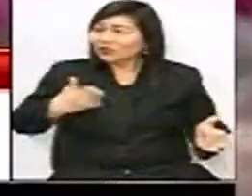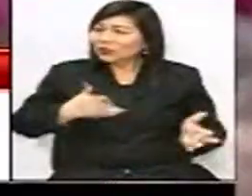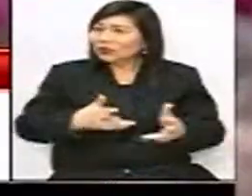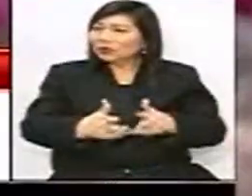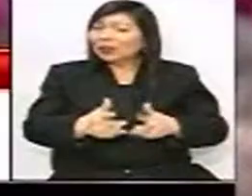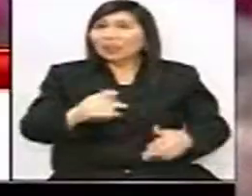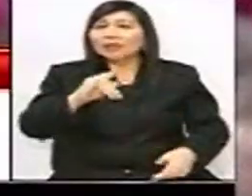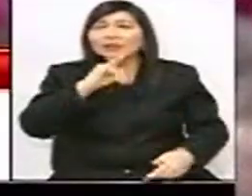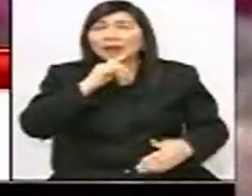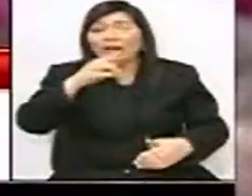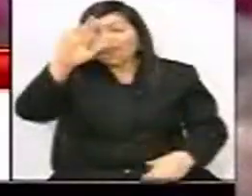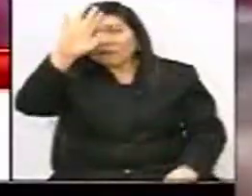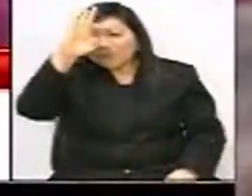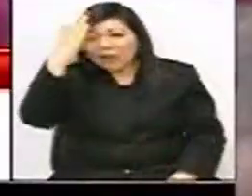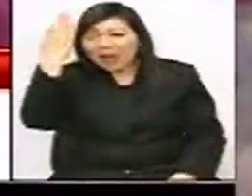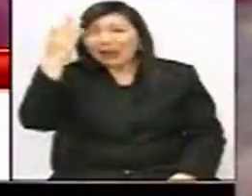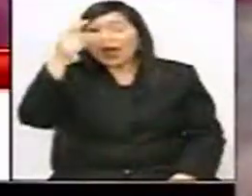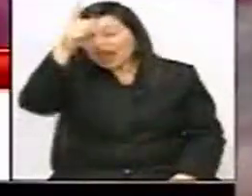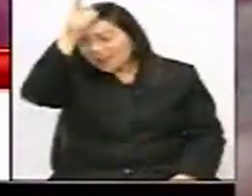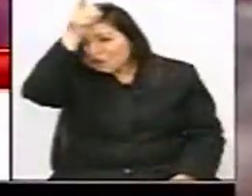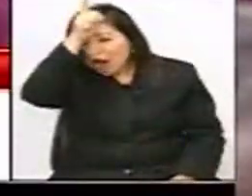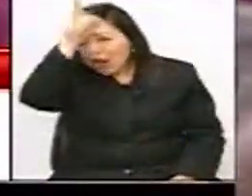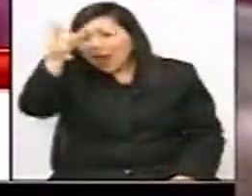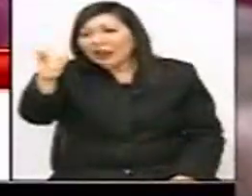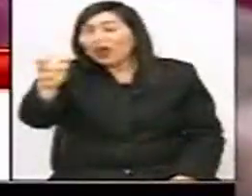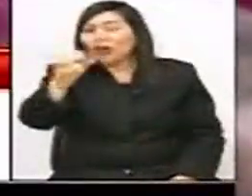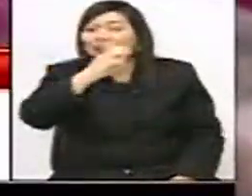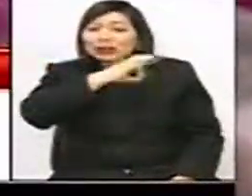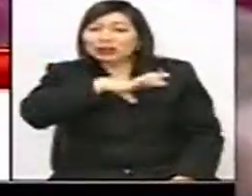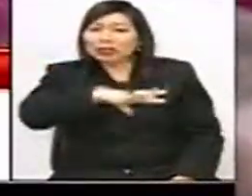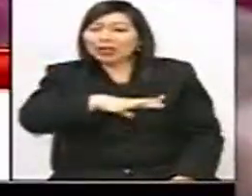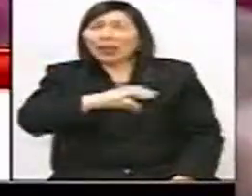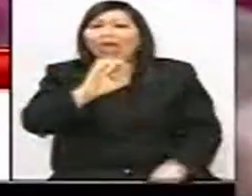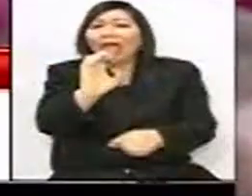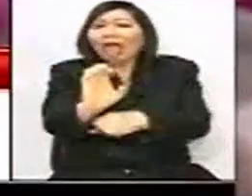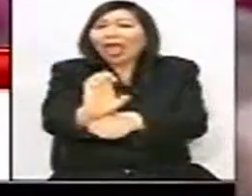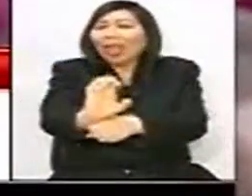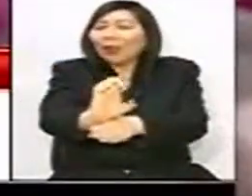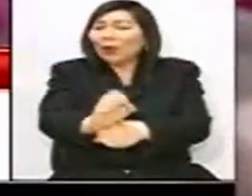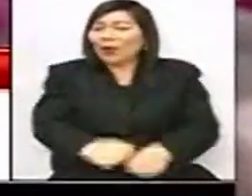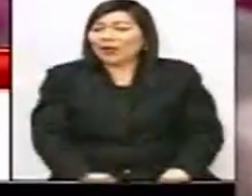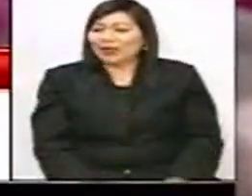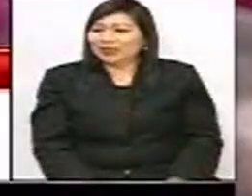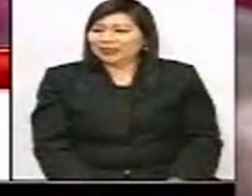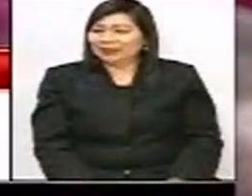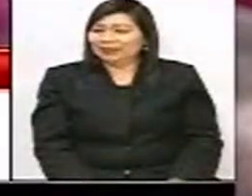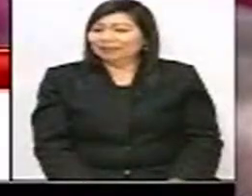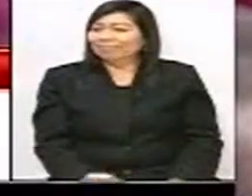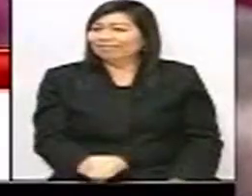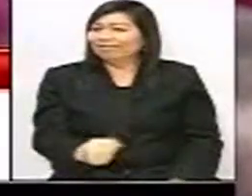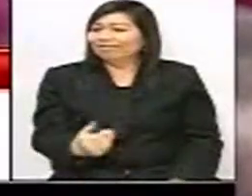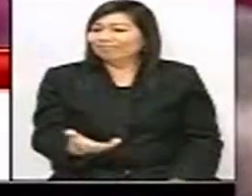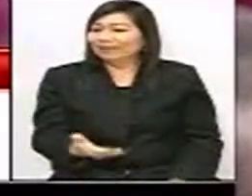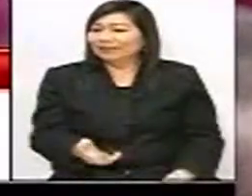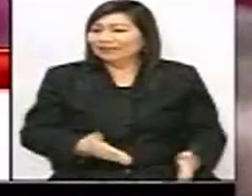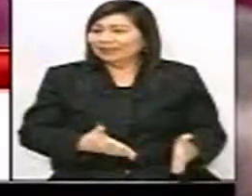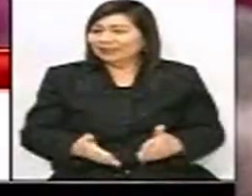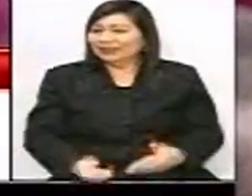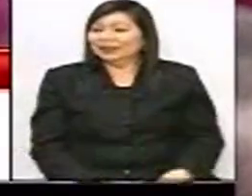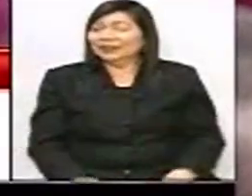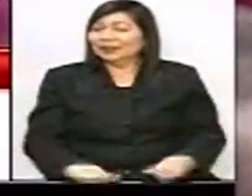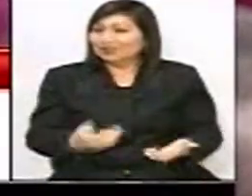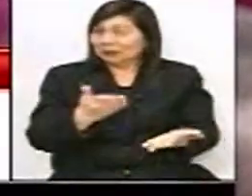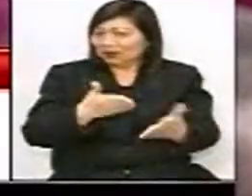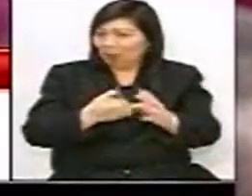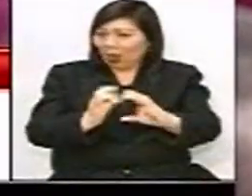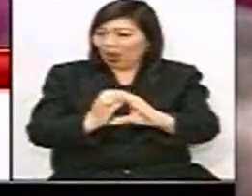Estados Unidos, o en Francia, o en Alemania, o en Chile, o en Ecuador, ¿hay autopistas con